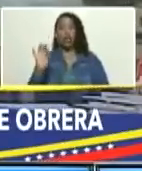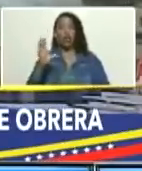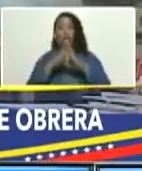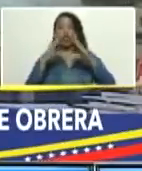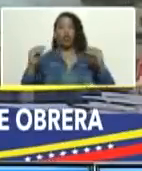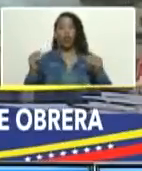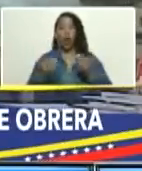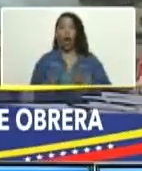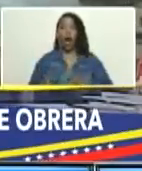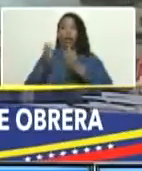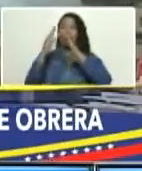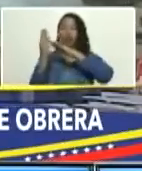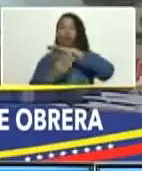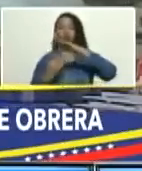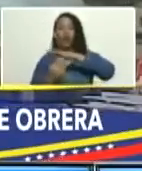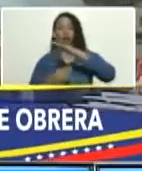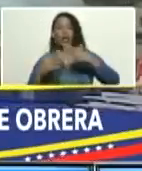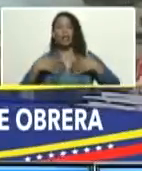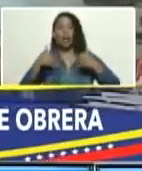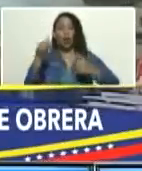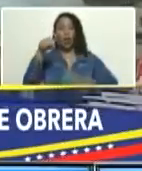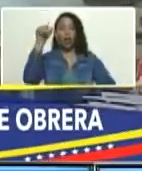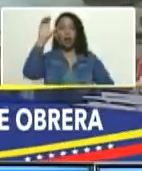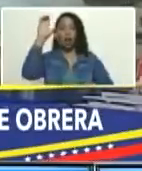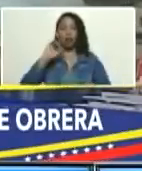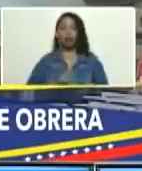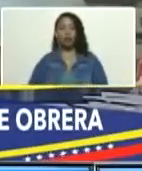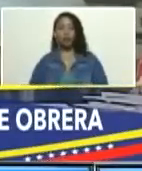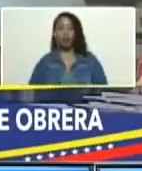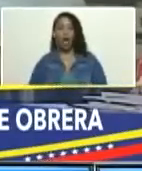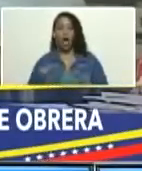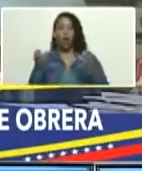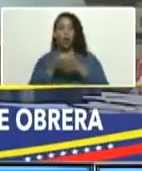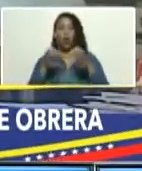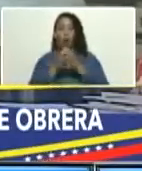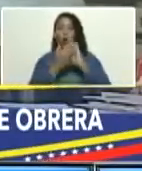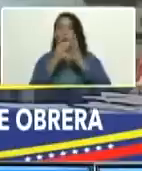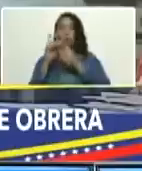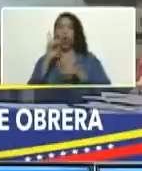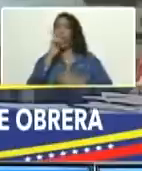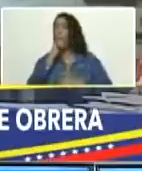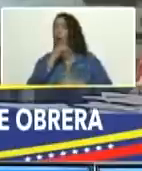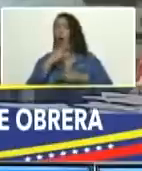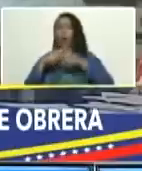la infraestructura educativa y de salud del país. Las bricomiles, no hay otra forma.